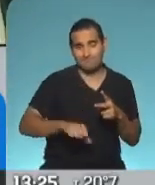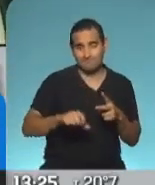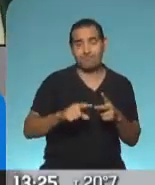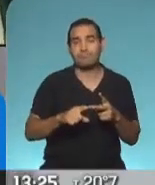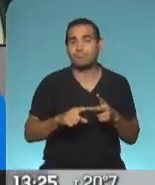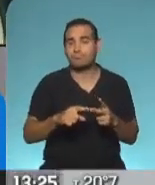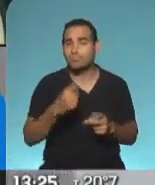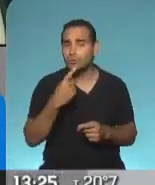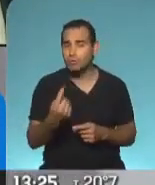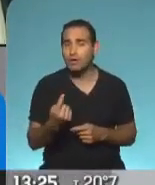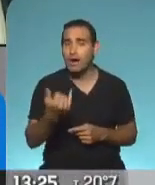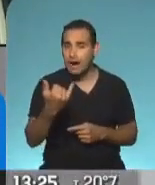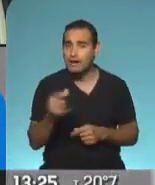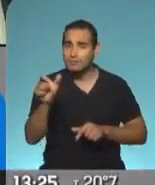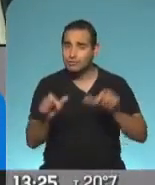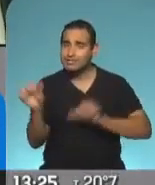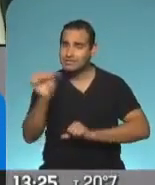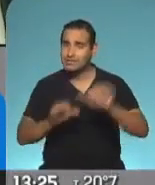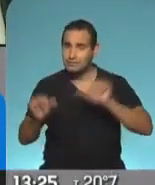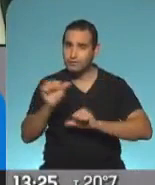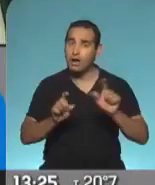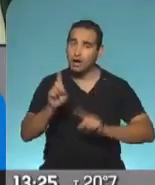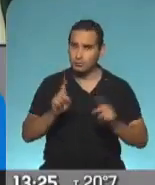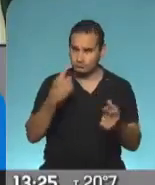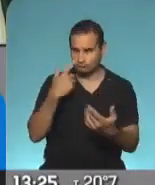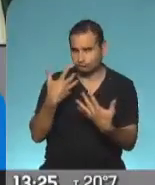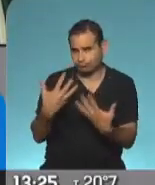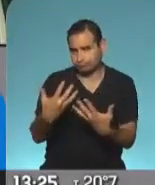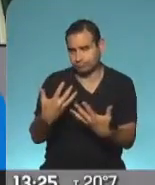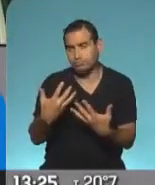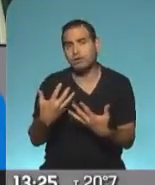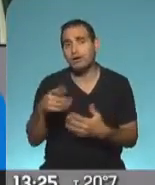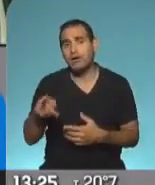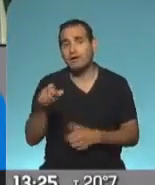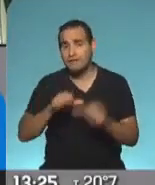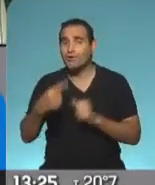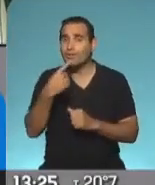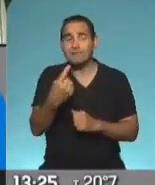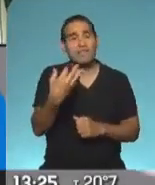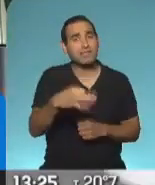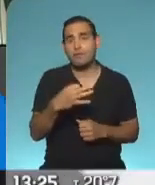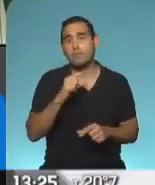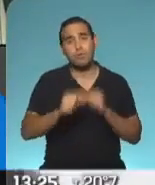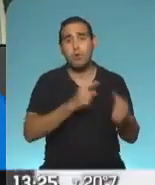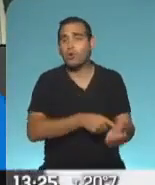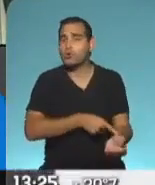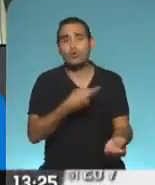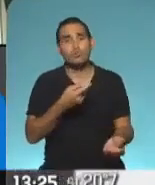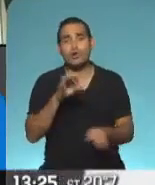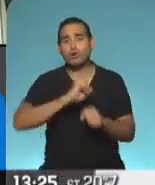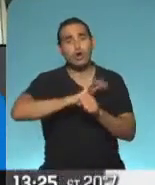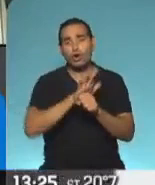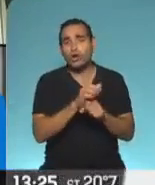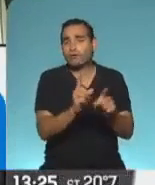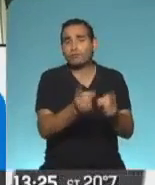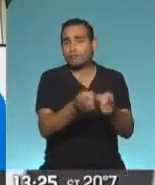¿no? Porque hay muchos científicos, algunos realmente muy reconocidos, que aseguran que tenemos que empezar a acostumbrarnos a convivir durante un tiempo largo con